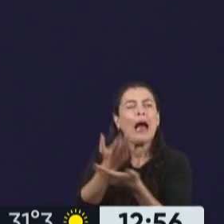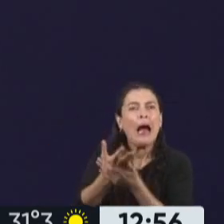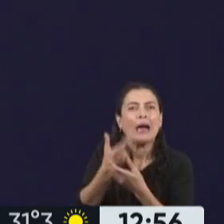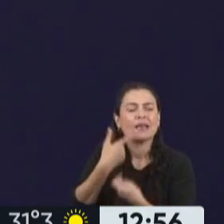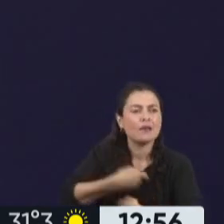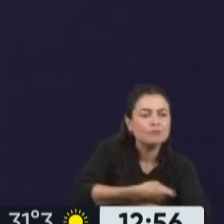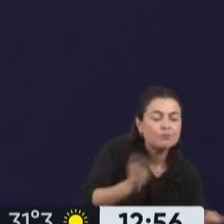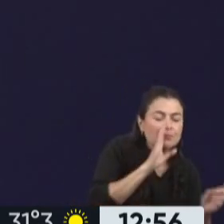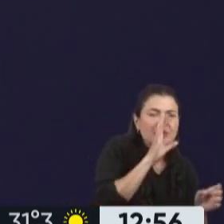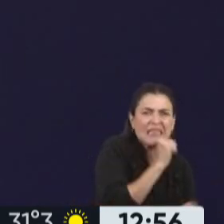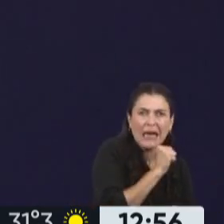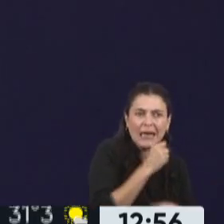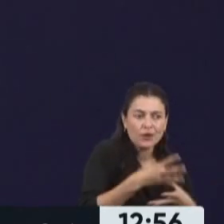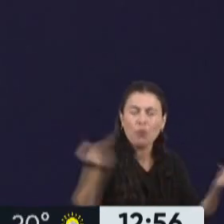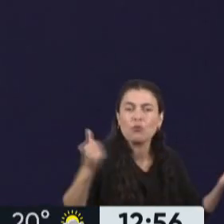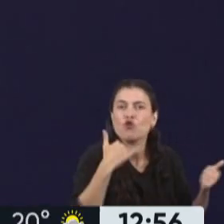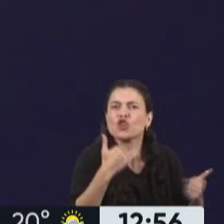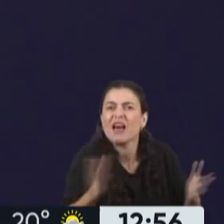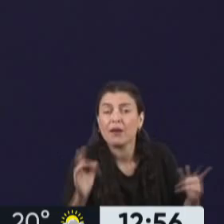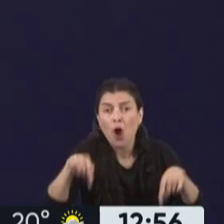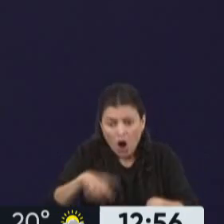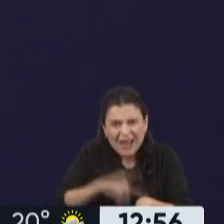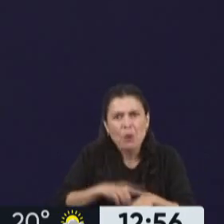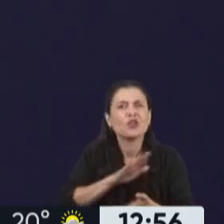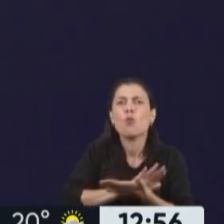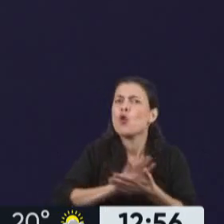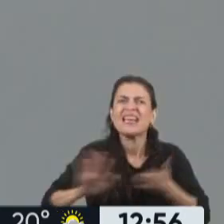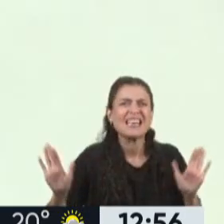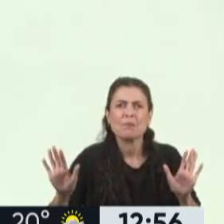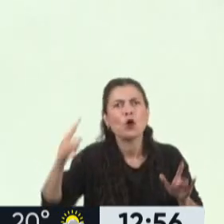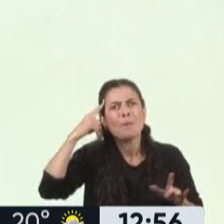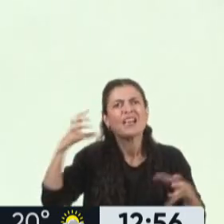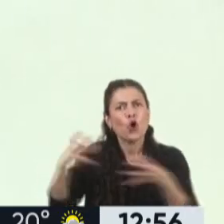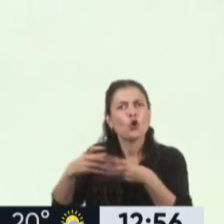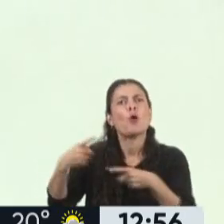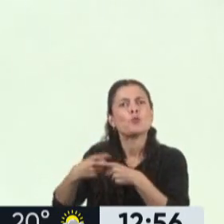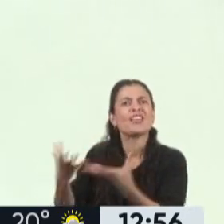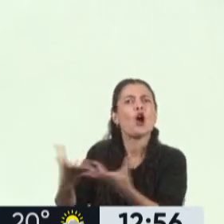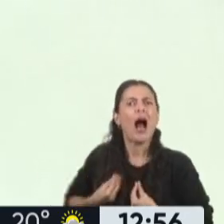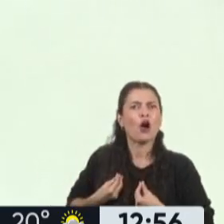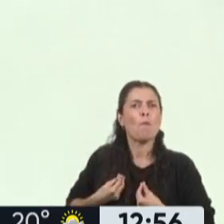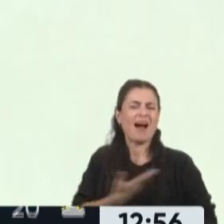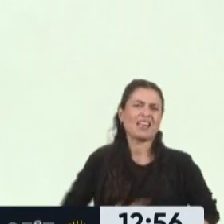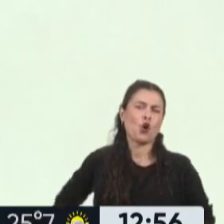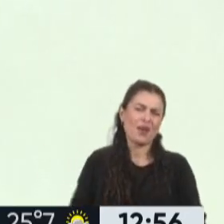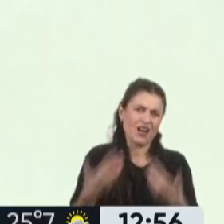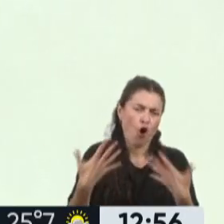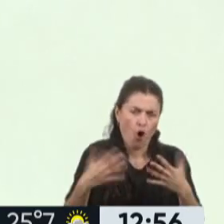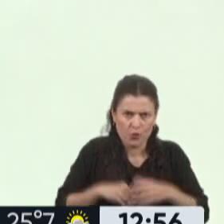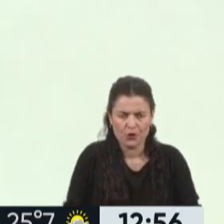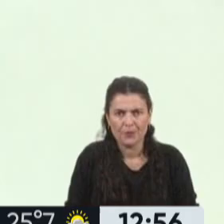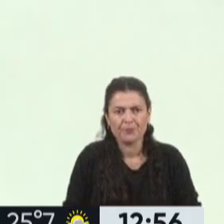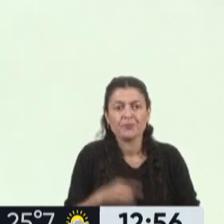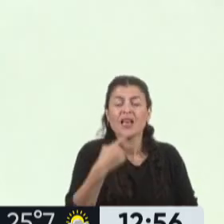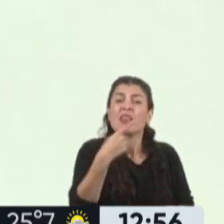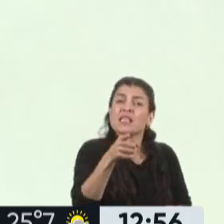por qué la política no deba o no vaya a acompañar. Y vos mencionabas que los detalles se van a dar a conocer oportunamente. Cuando